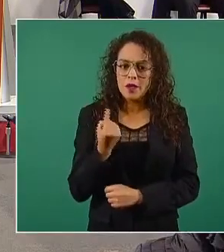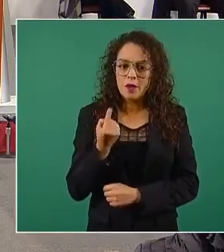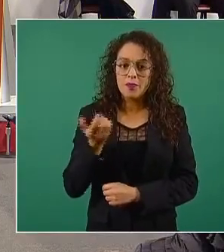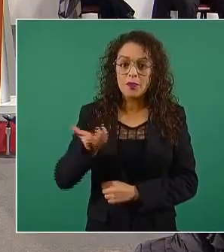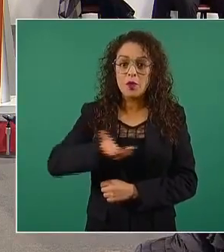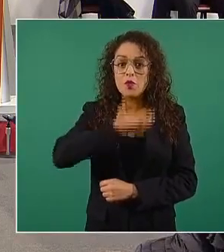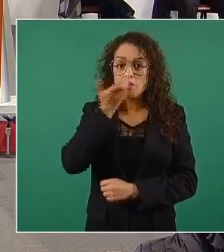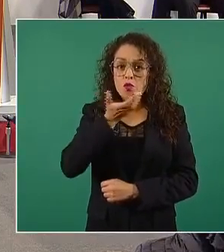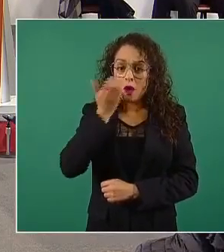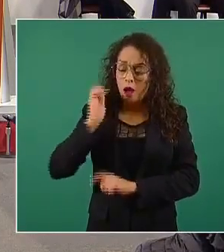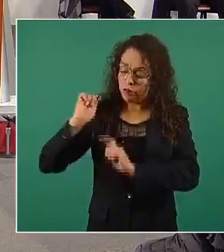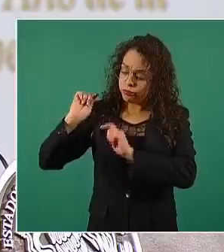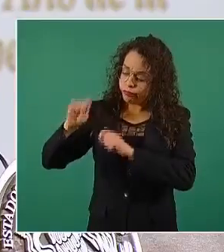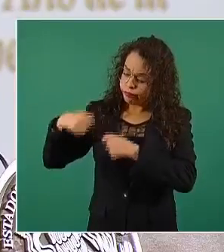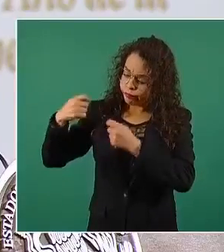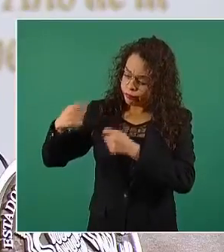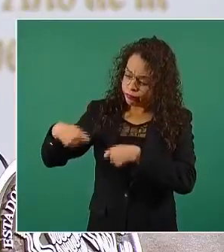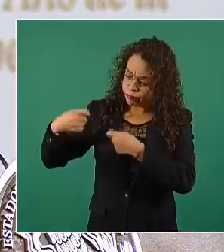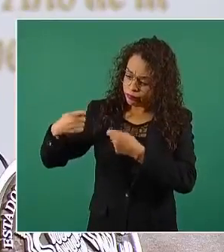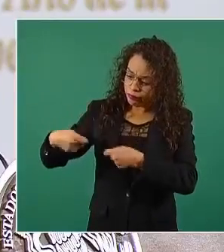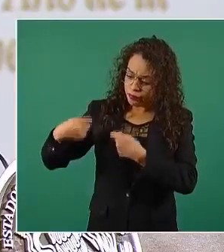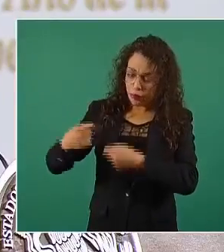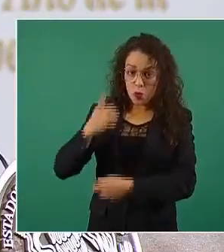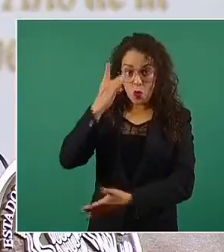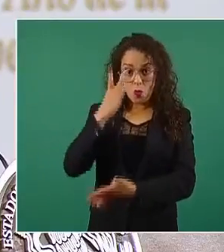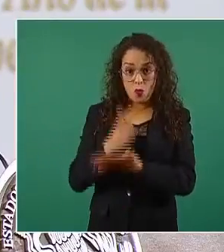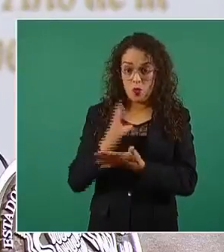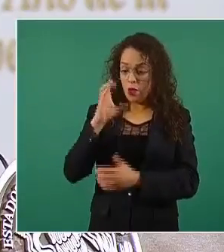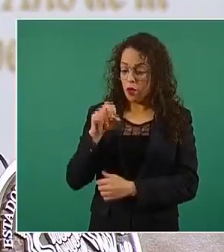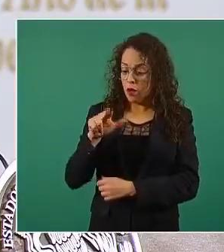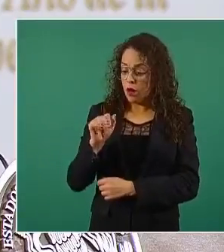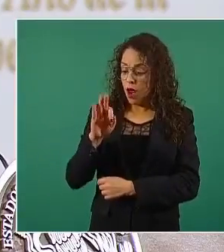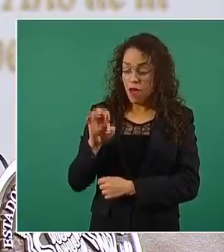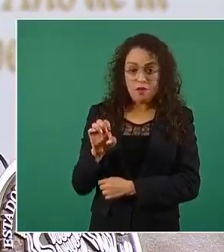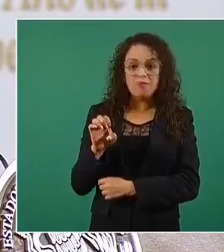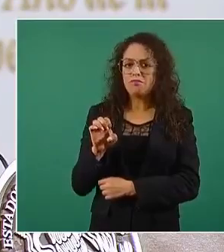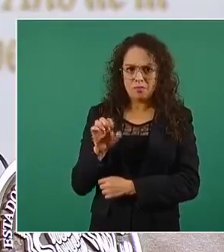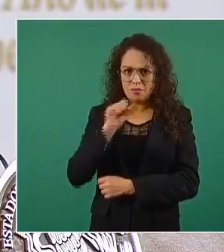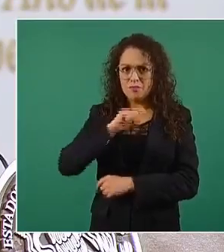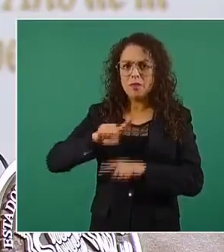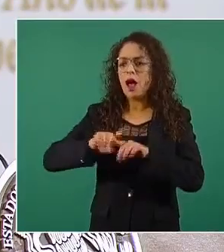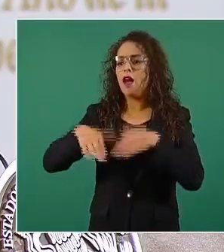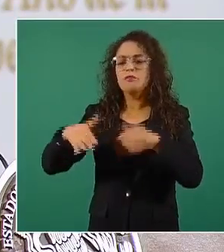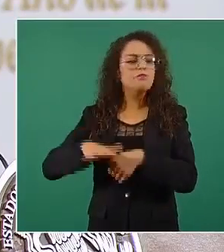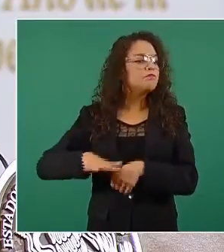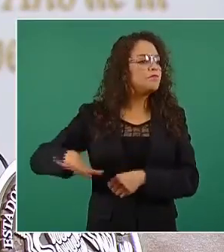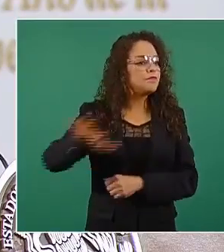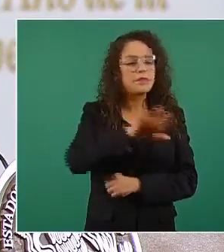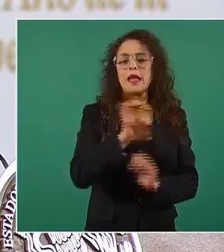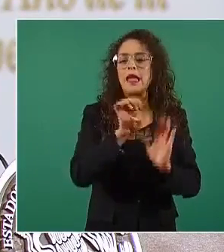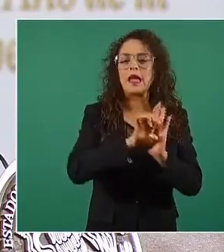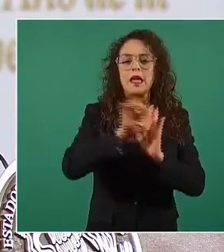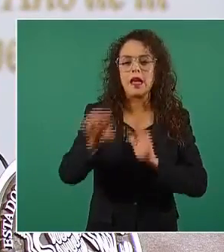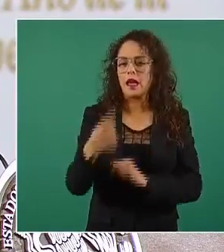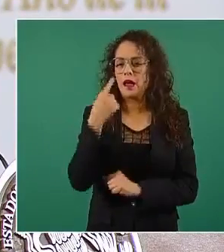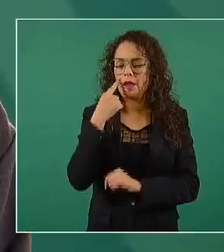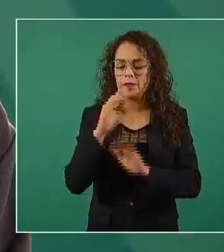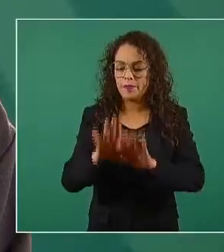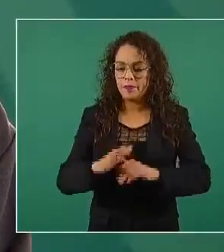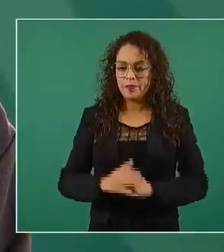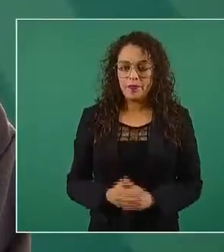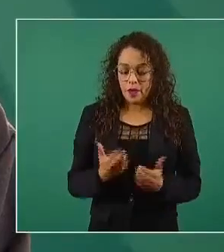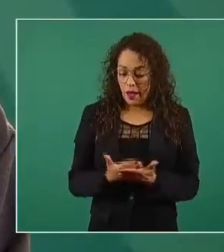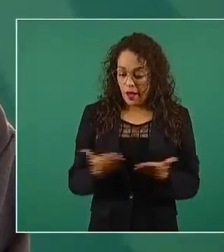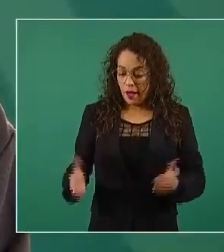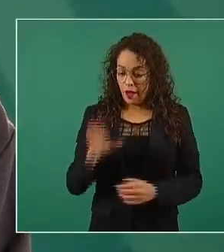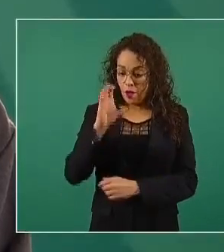tradición que ha madurado no solo en el CONAFE, sino fuera del CONAFE. Por ponerles un ejemplo, en CONAFE ahora,